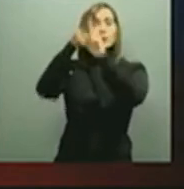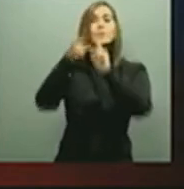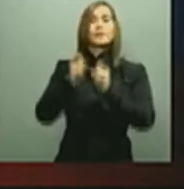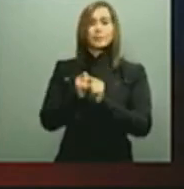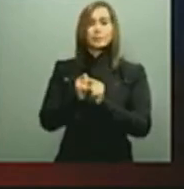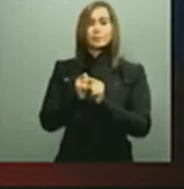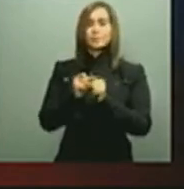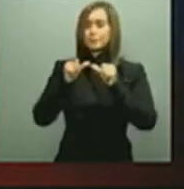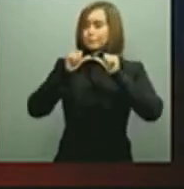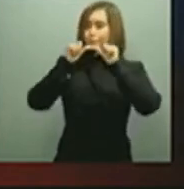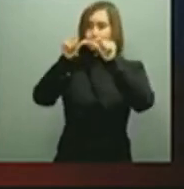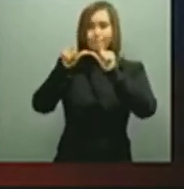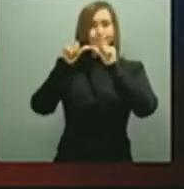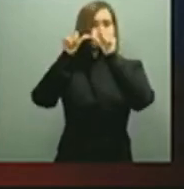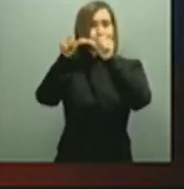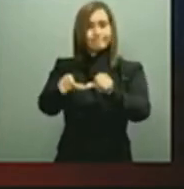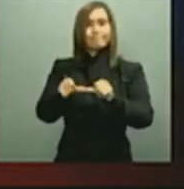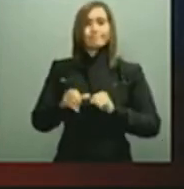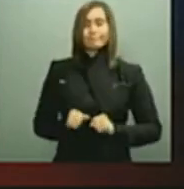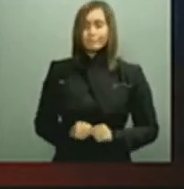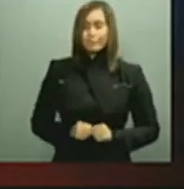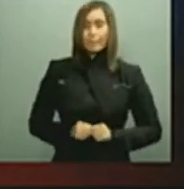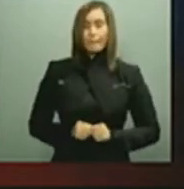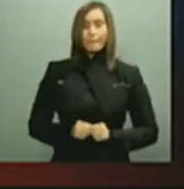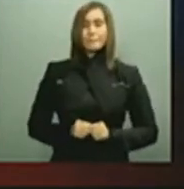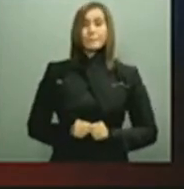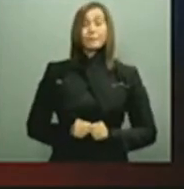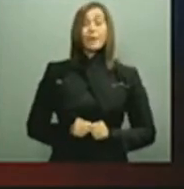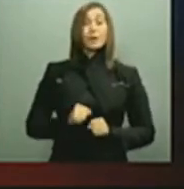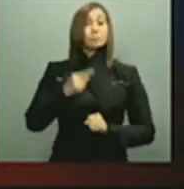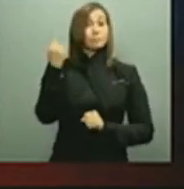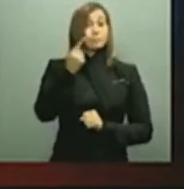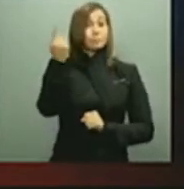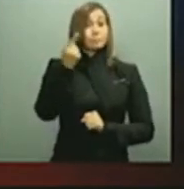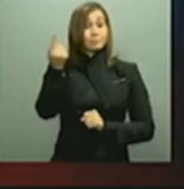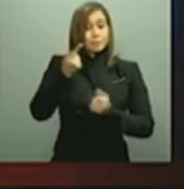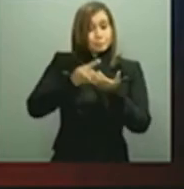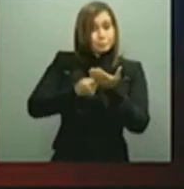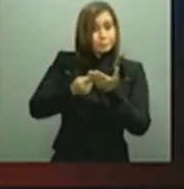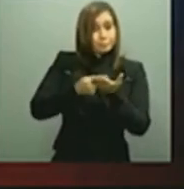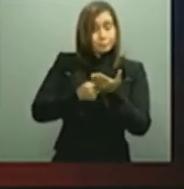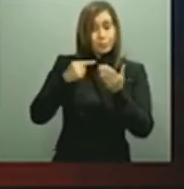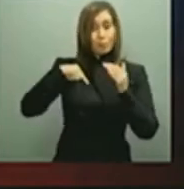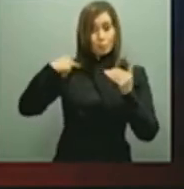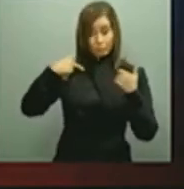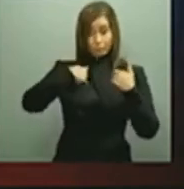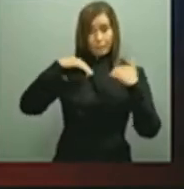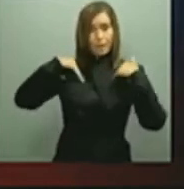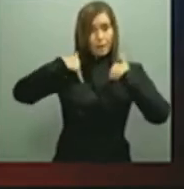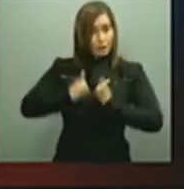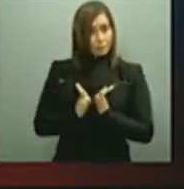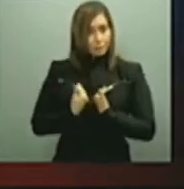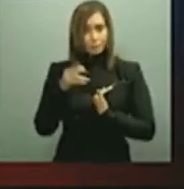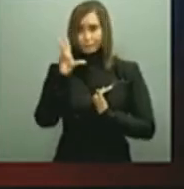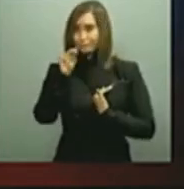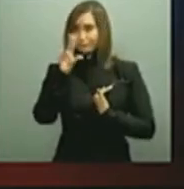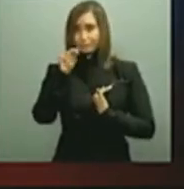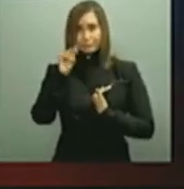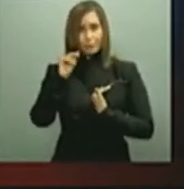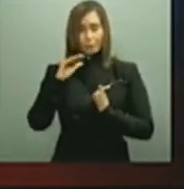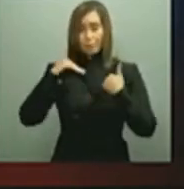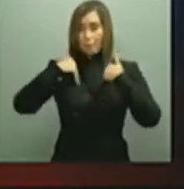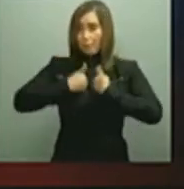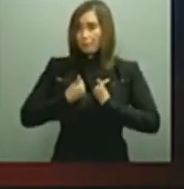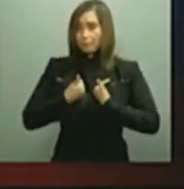ahora tenemos una positividad baja, sigue presente y sigue latente, y lo que debemos de evitar es caer en un